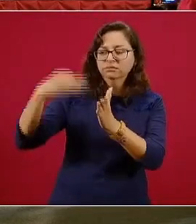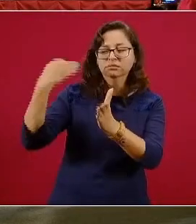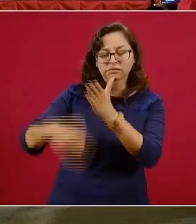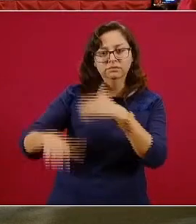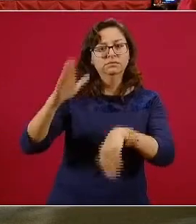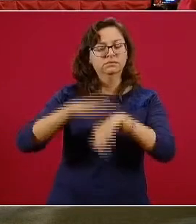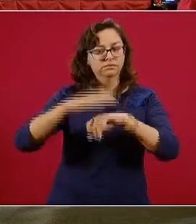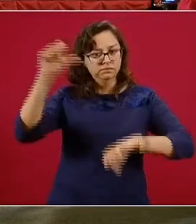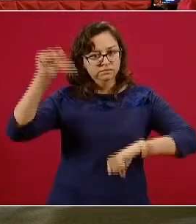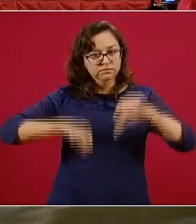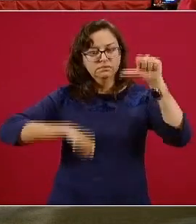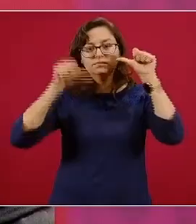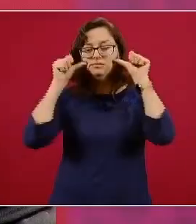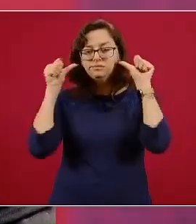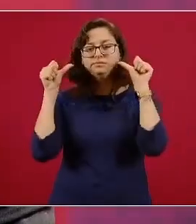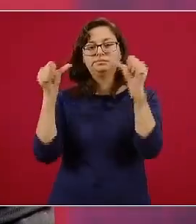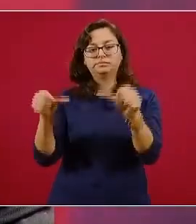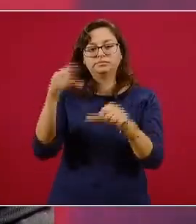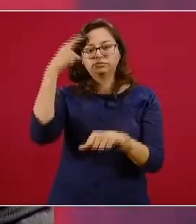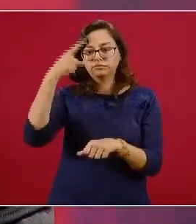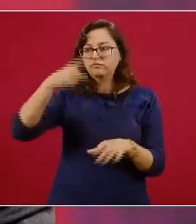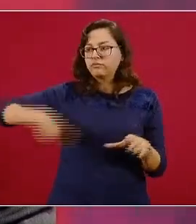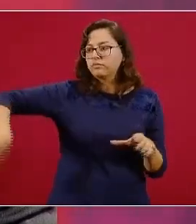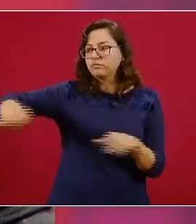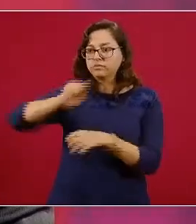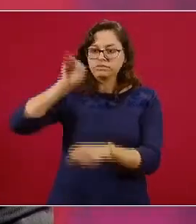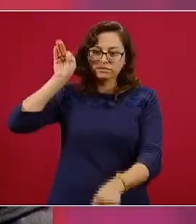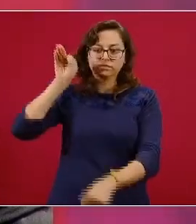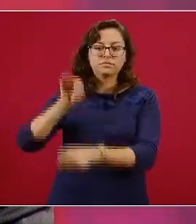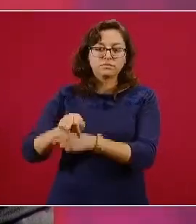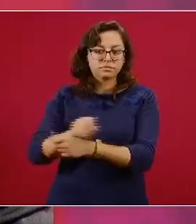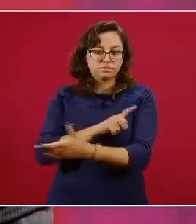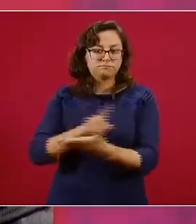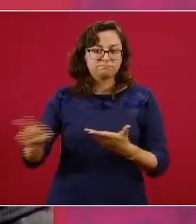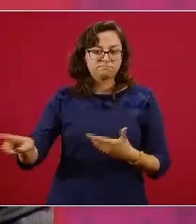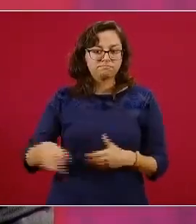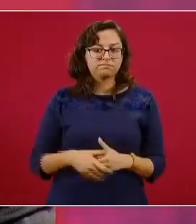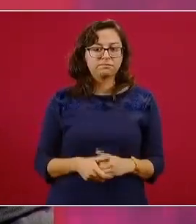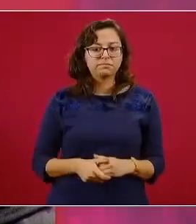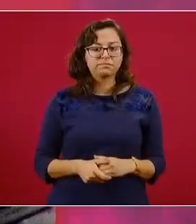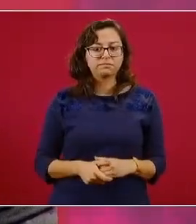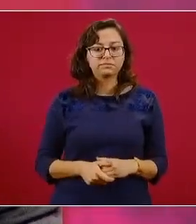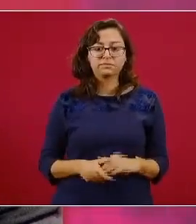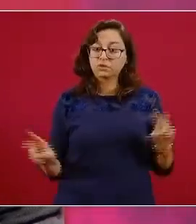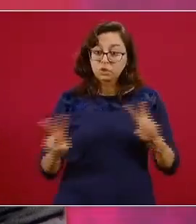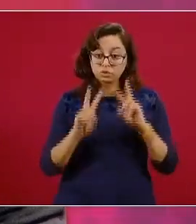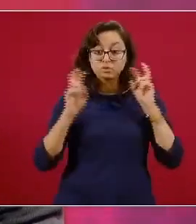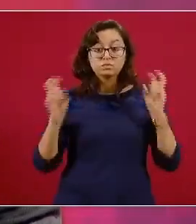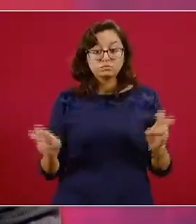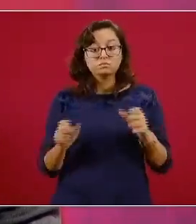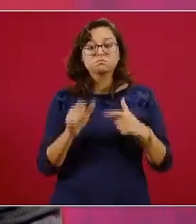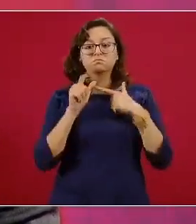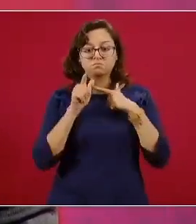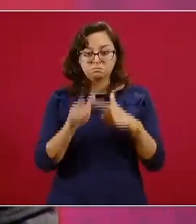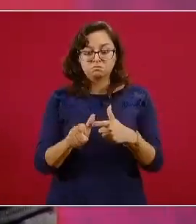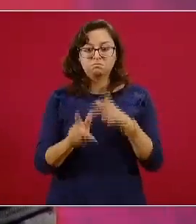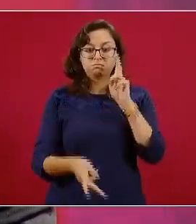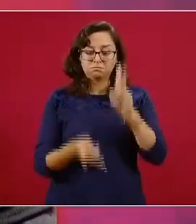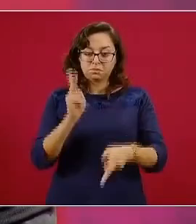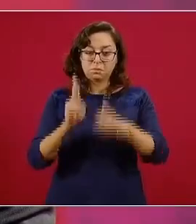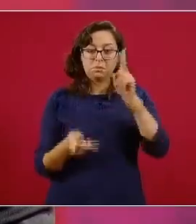actividades o de las acciones del Estado Nacional para garantizar estos derechos. Es un tema del que seguiremos hablando, pero